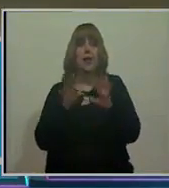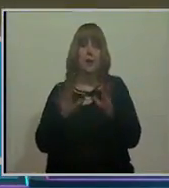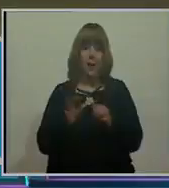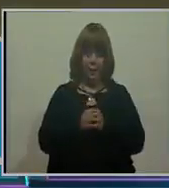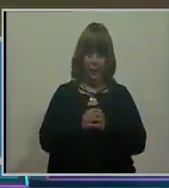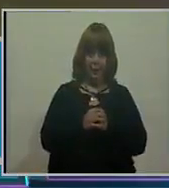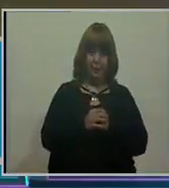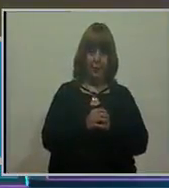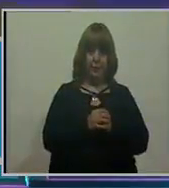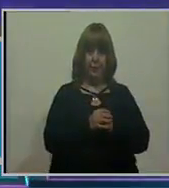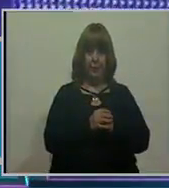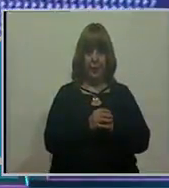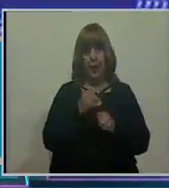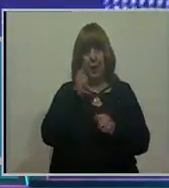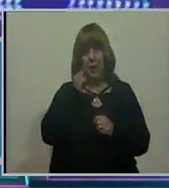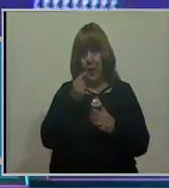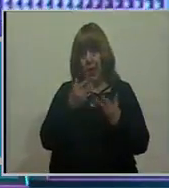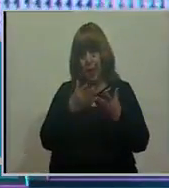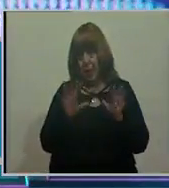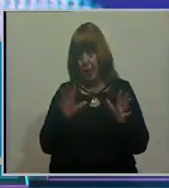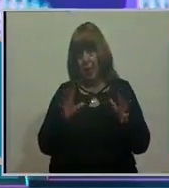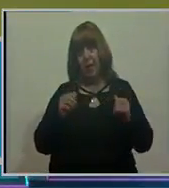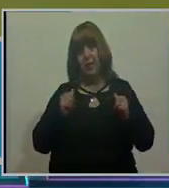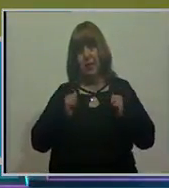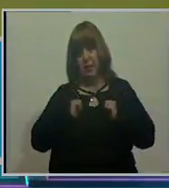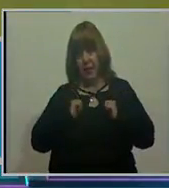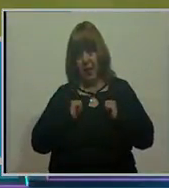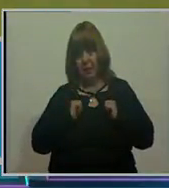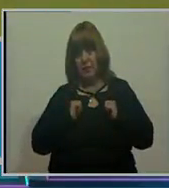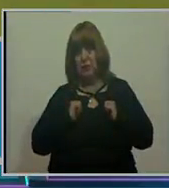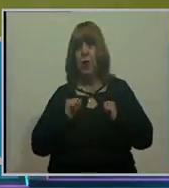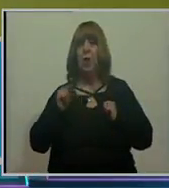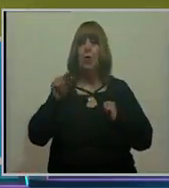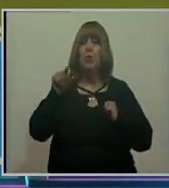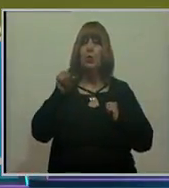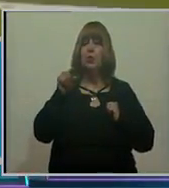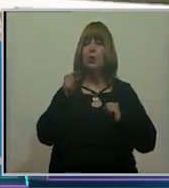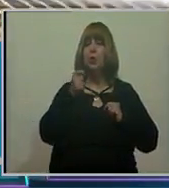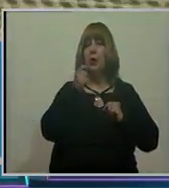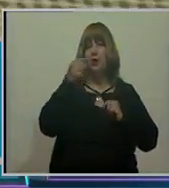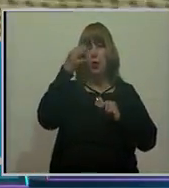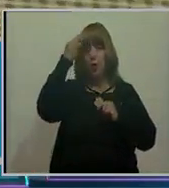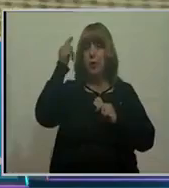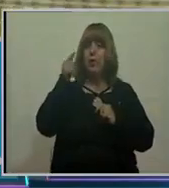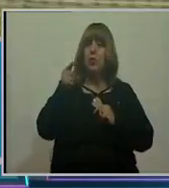eso tiene que... Era el día libre. Cuando vos te dan el día libre, Rodi, ¿qué haces?